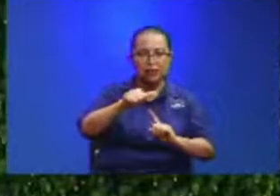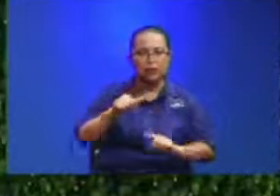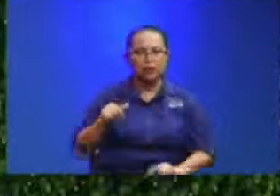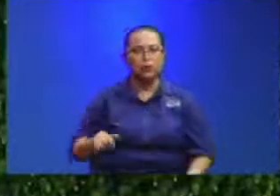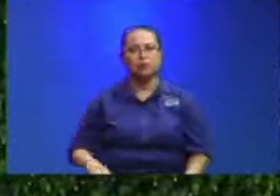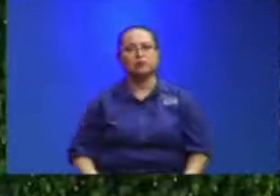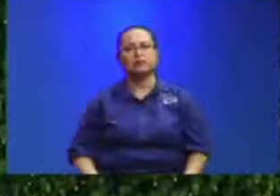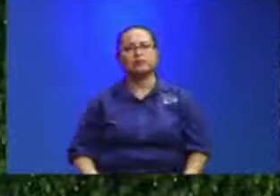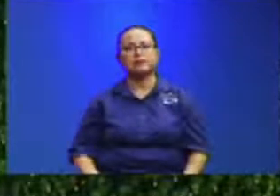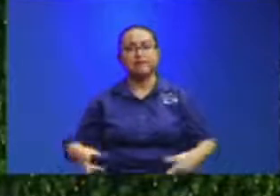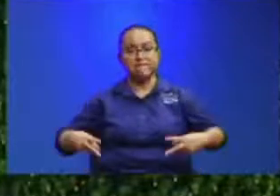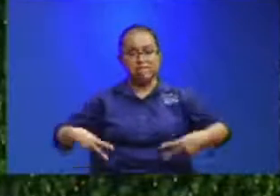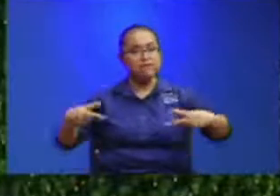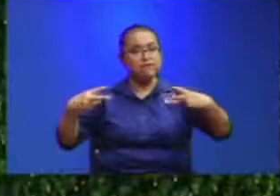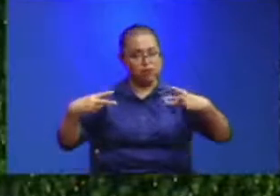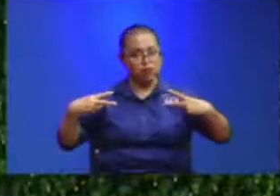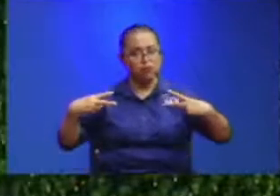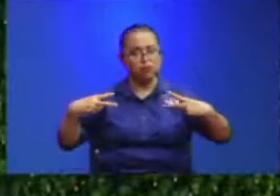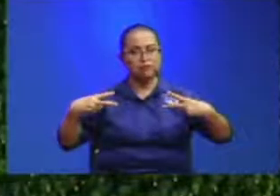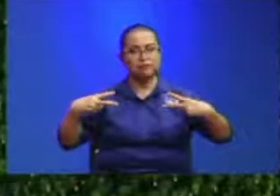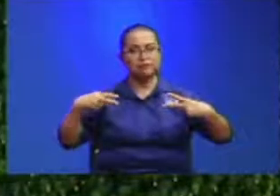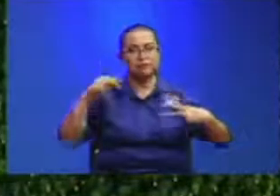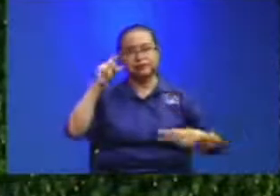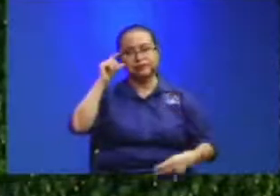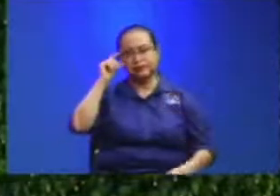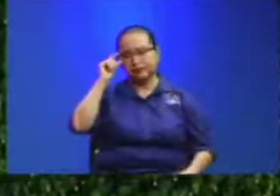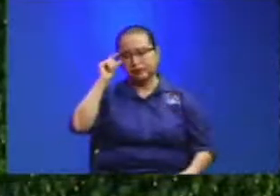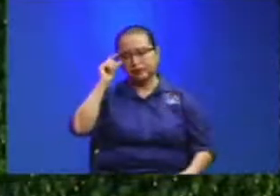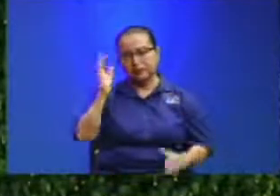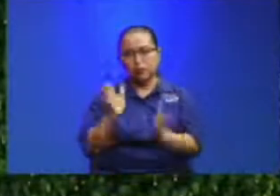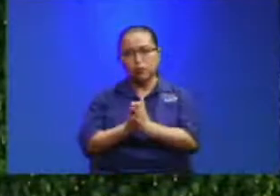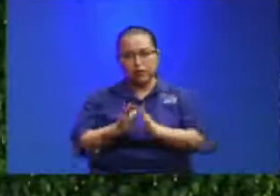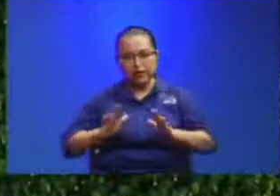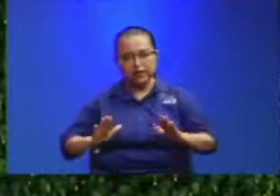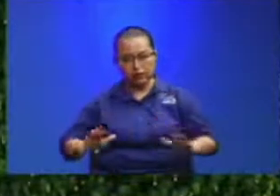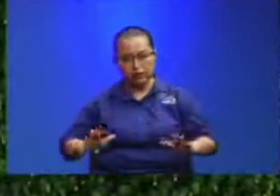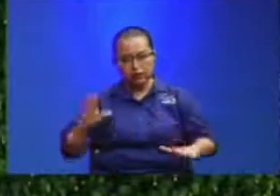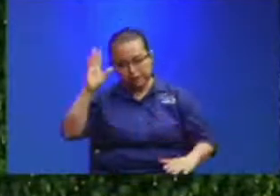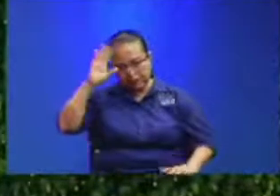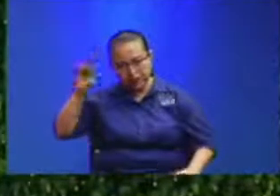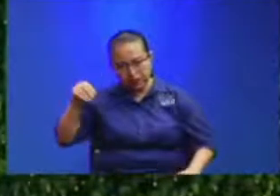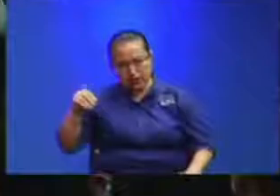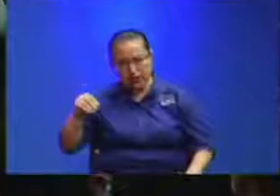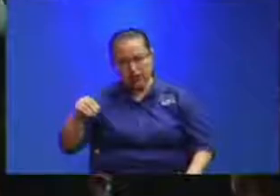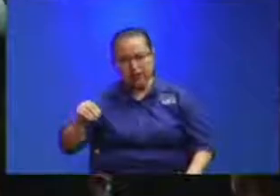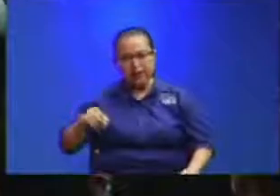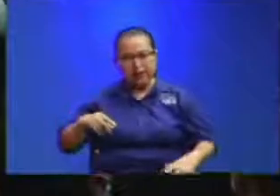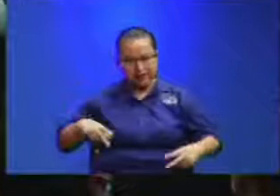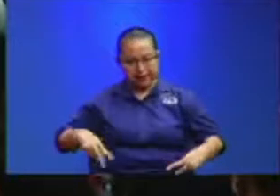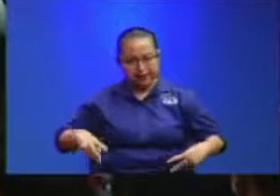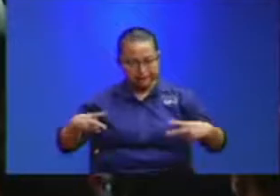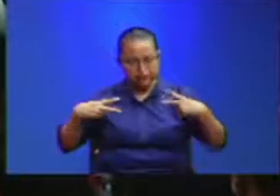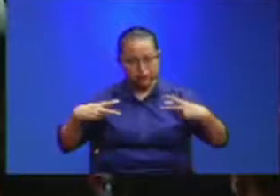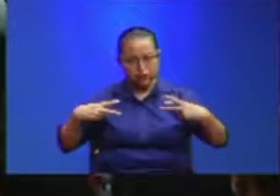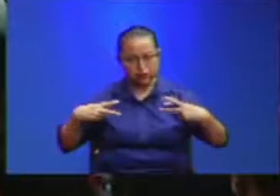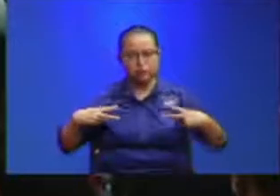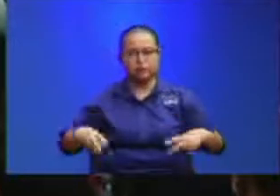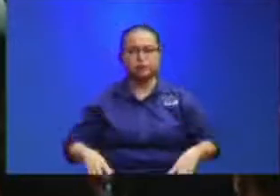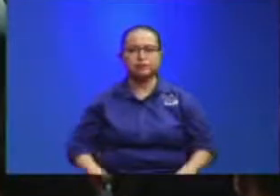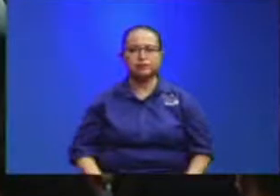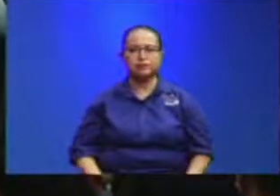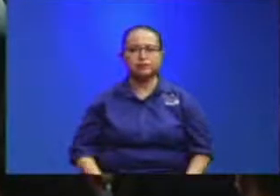después dice y vivo o sea que fue muerto porque está vivo y se nos deja ver que el